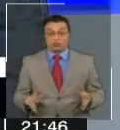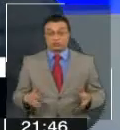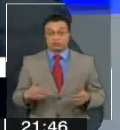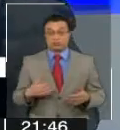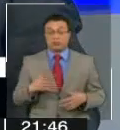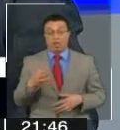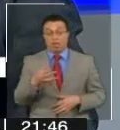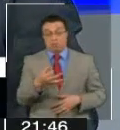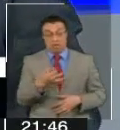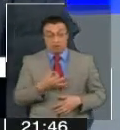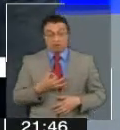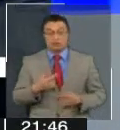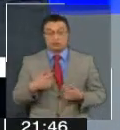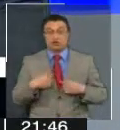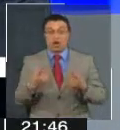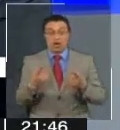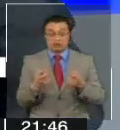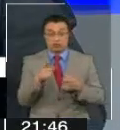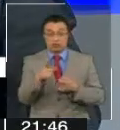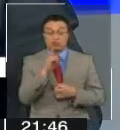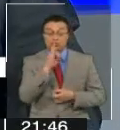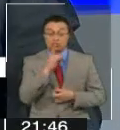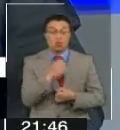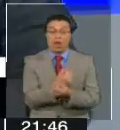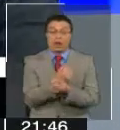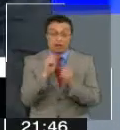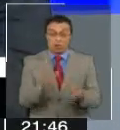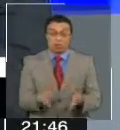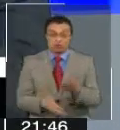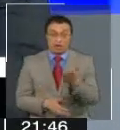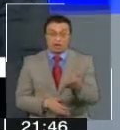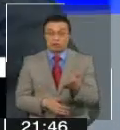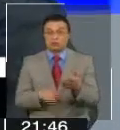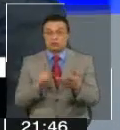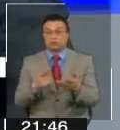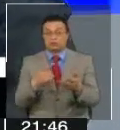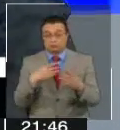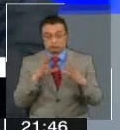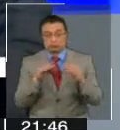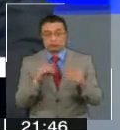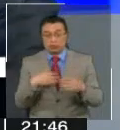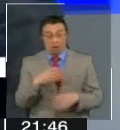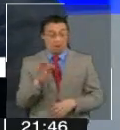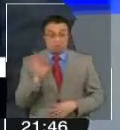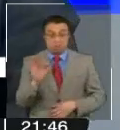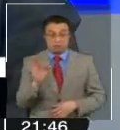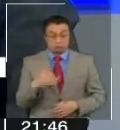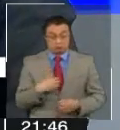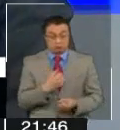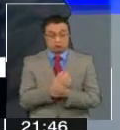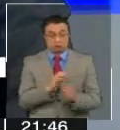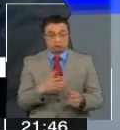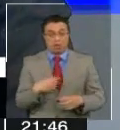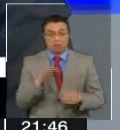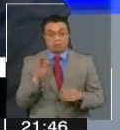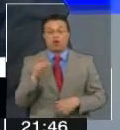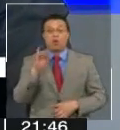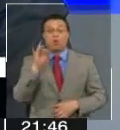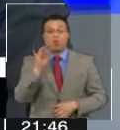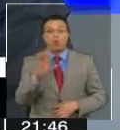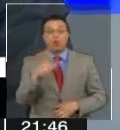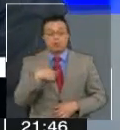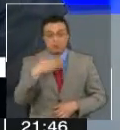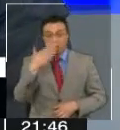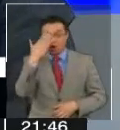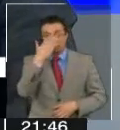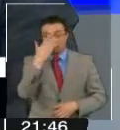continuación me dijo, yo necesito tu renuncia porque, bueno, ahí se produce un diálogo, yo le digo, perfecto, mi renuncia. Pero lo único que me